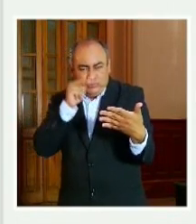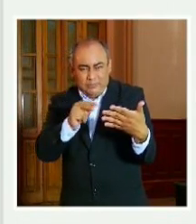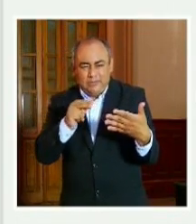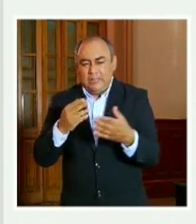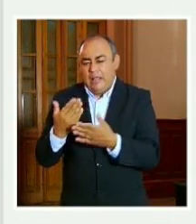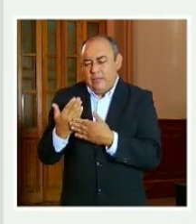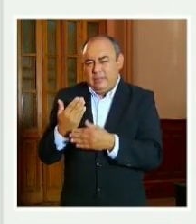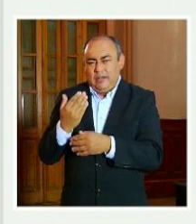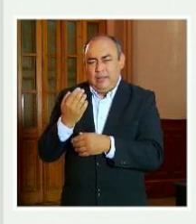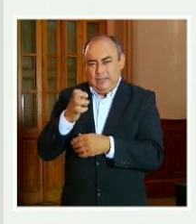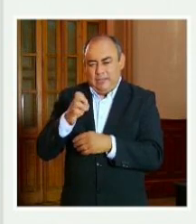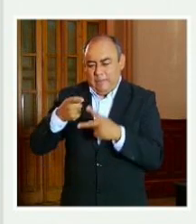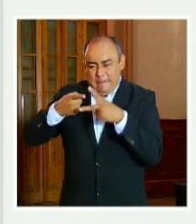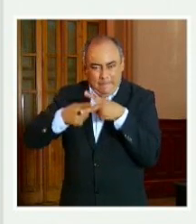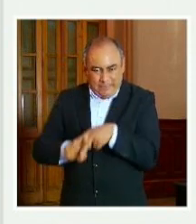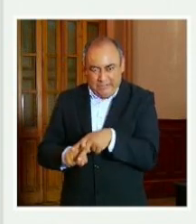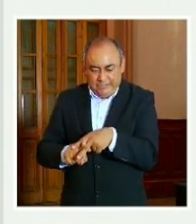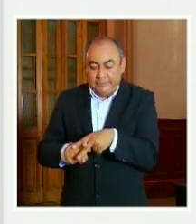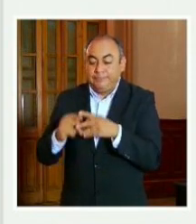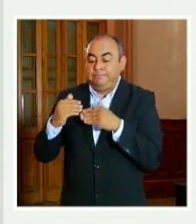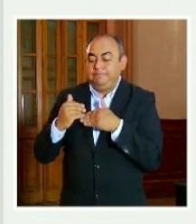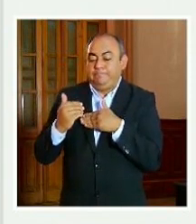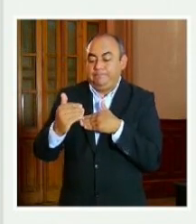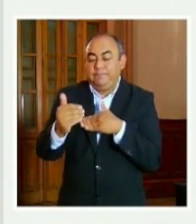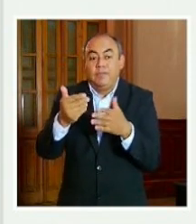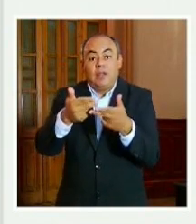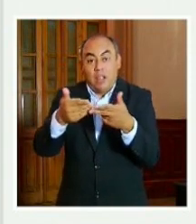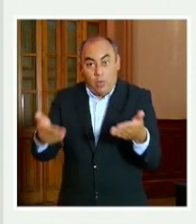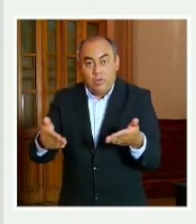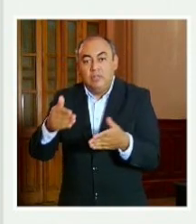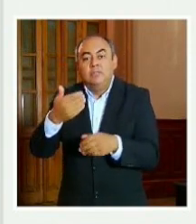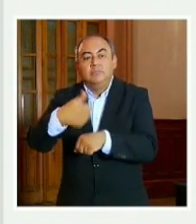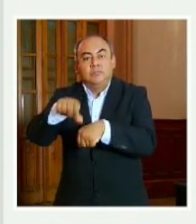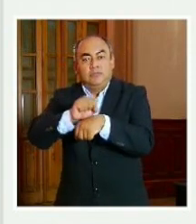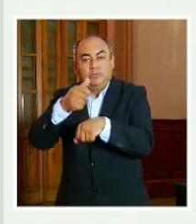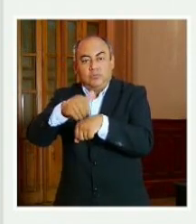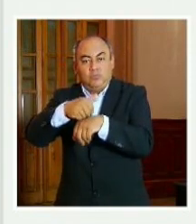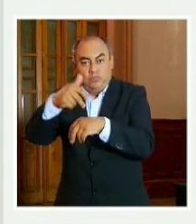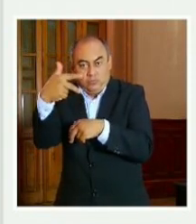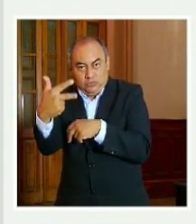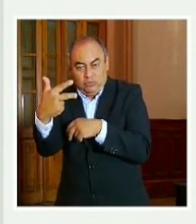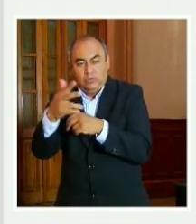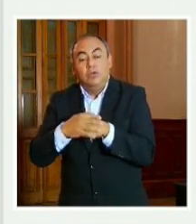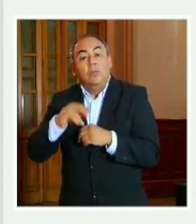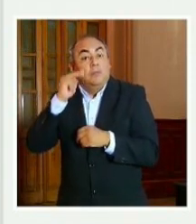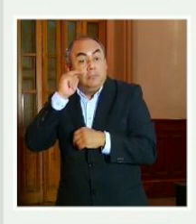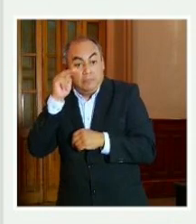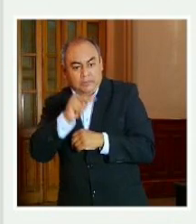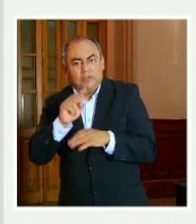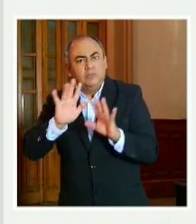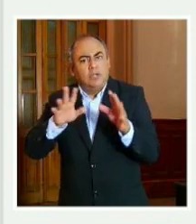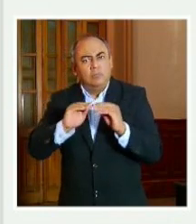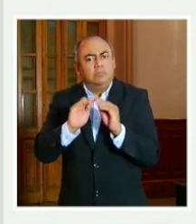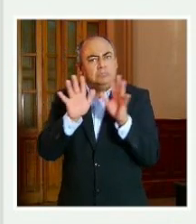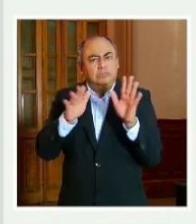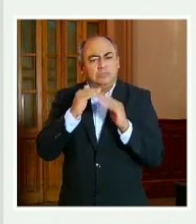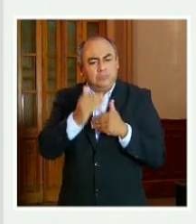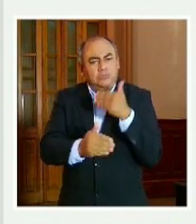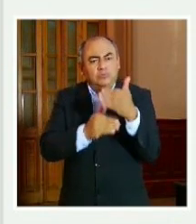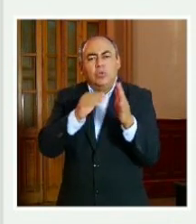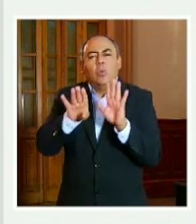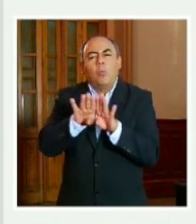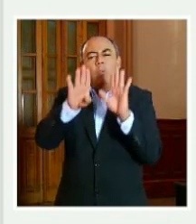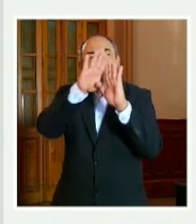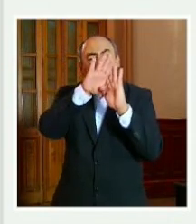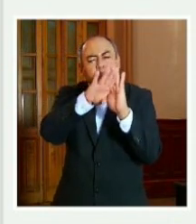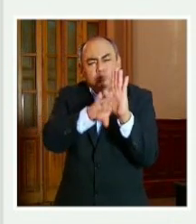la semana número 1 hasta esta semana número 8, y veíamos cómo empezamos a avanzar en nuestro riesgo